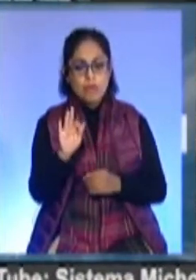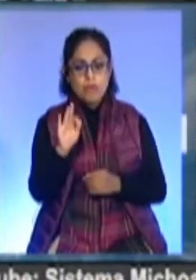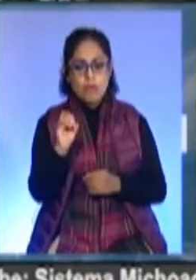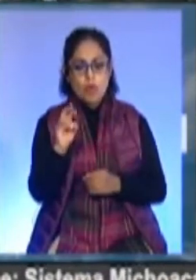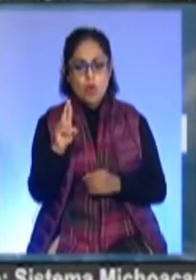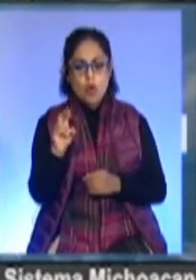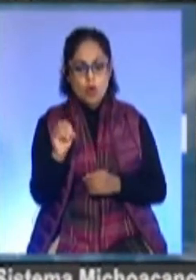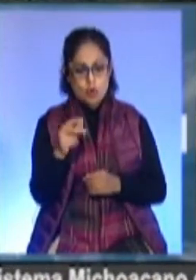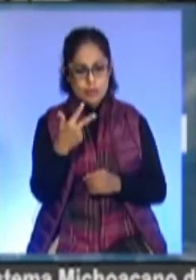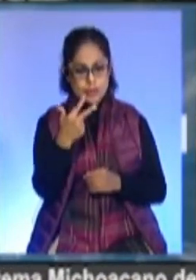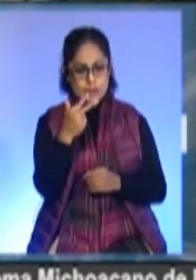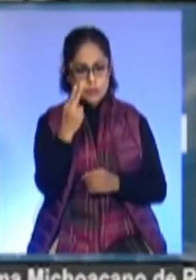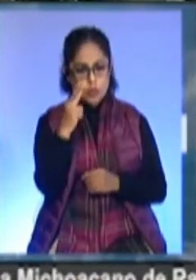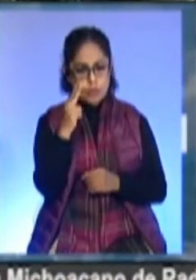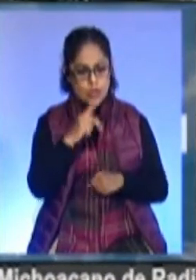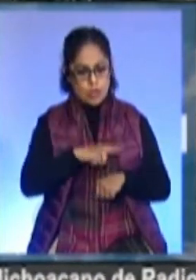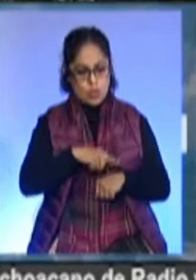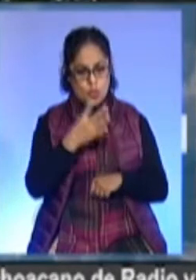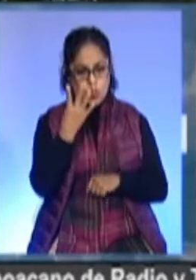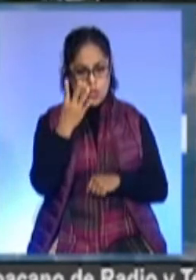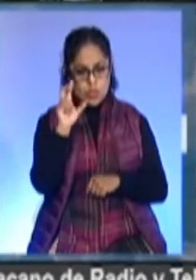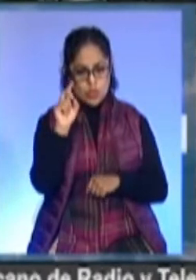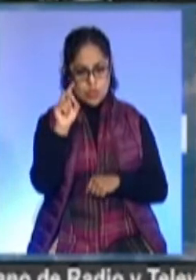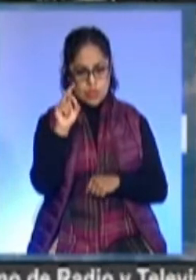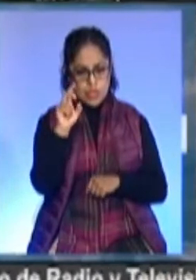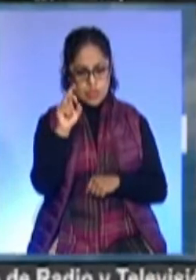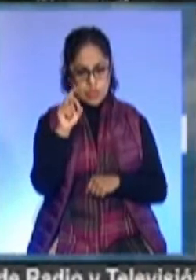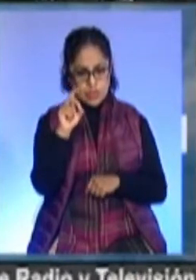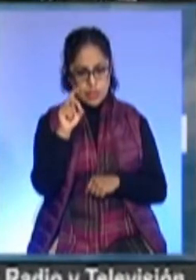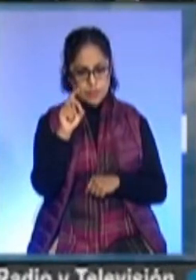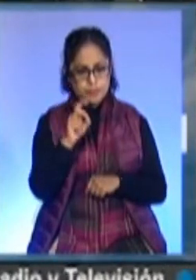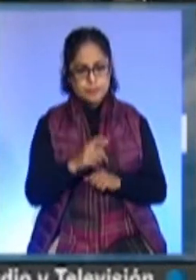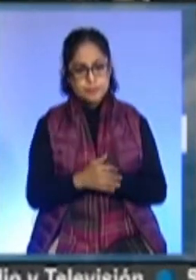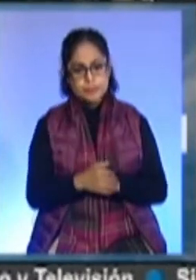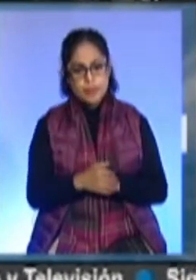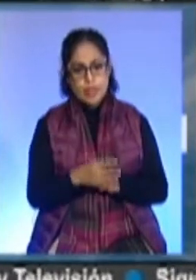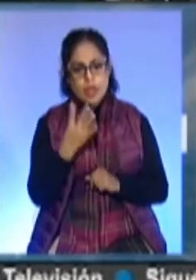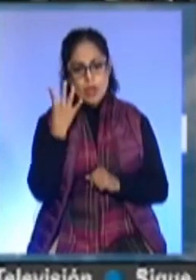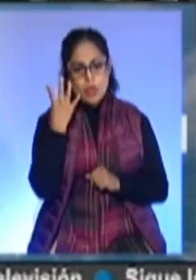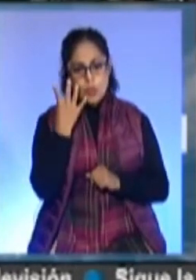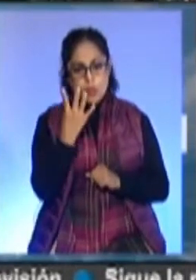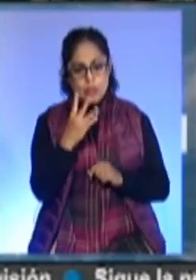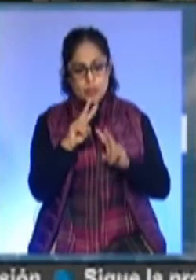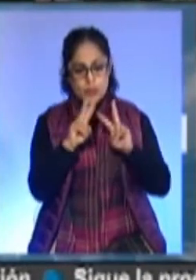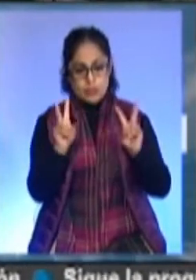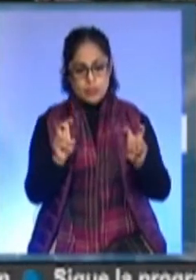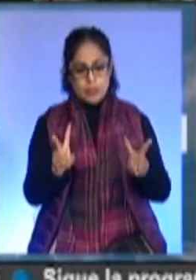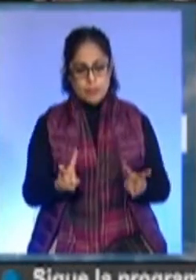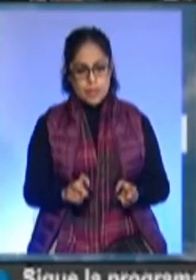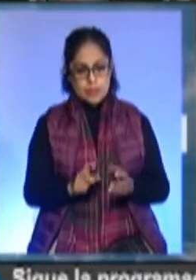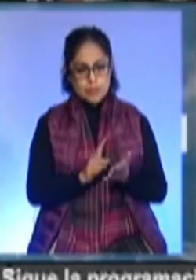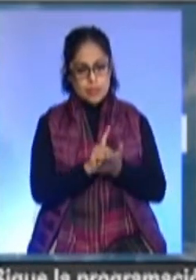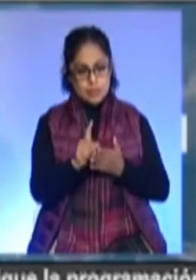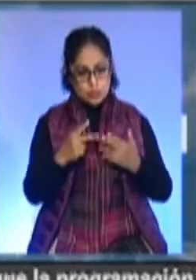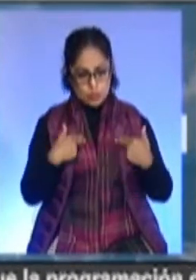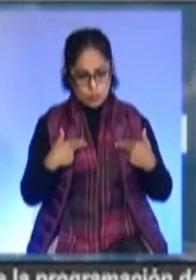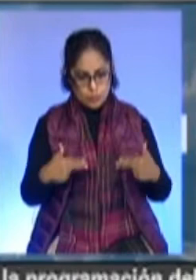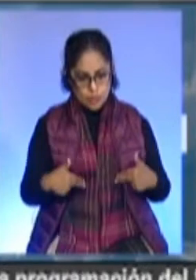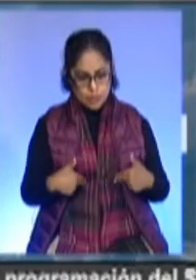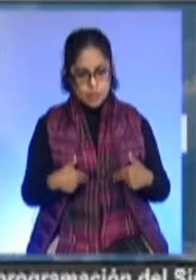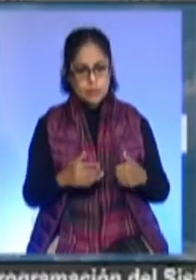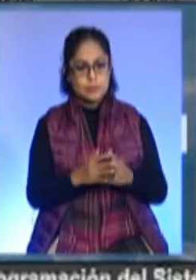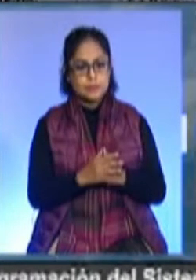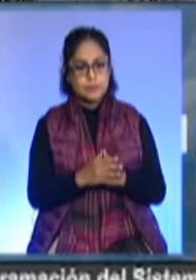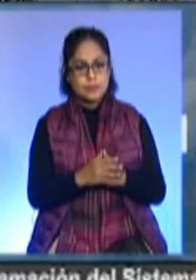de noviembre, a las 4:30 hora México, en relación a 4 temas centrales: derechos humanos, el tema